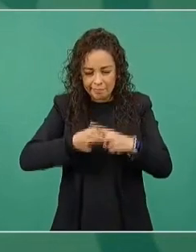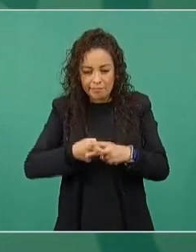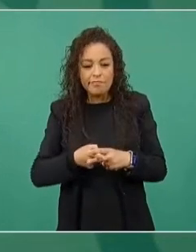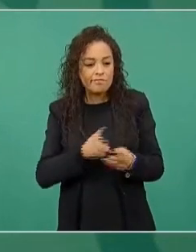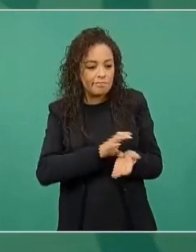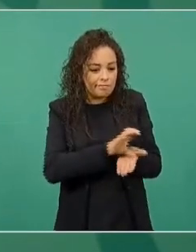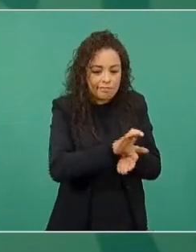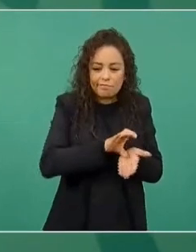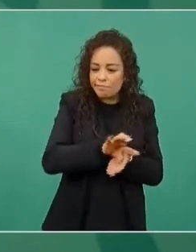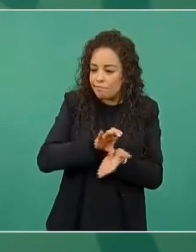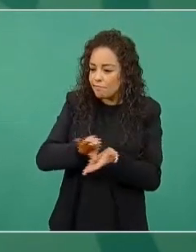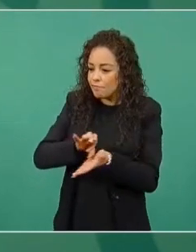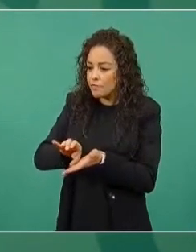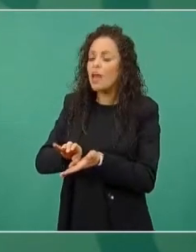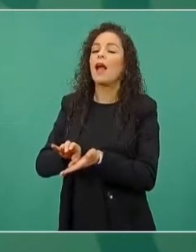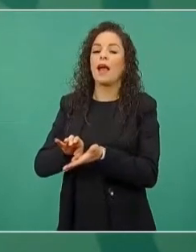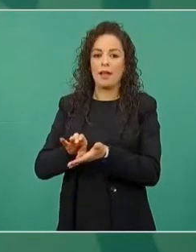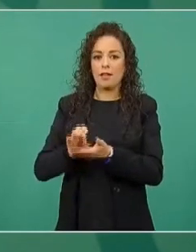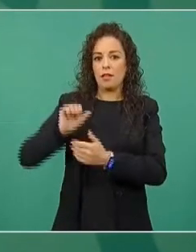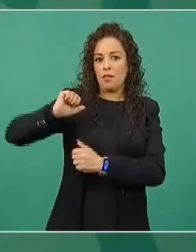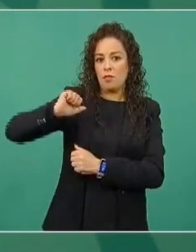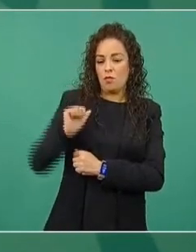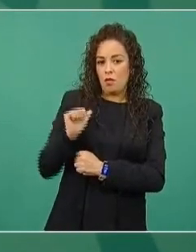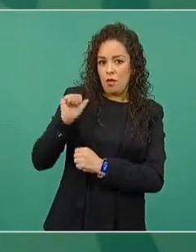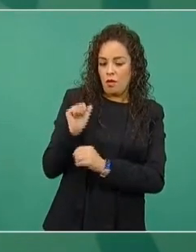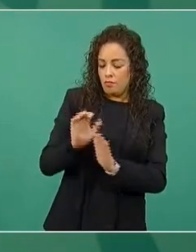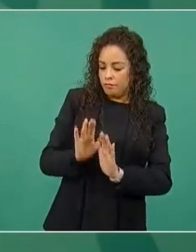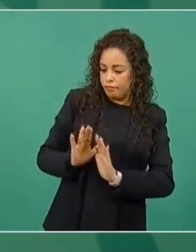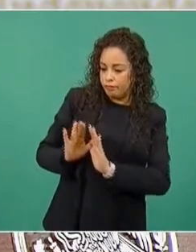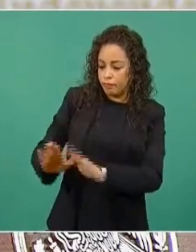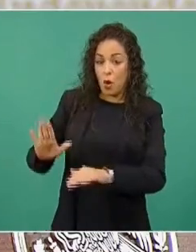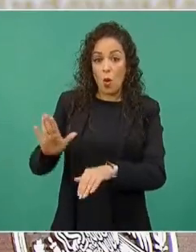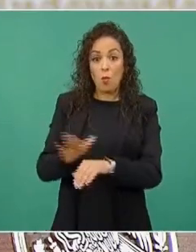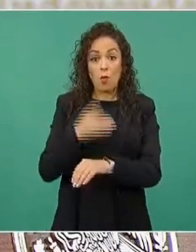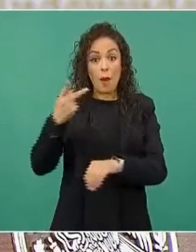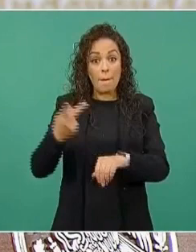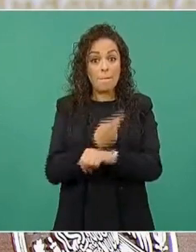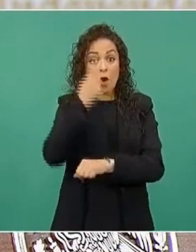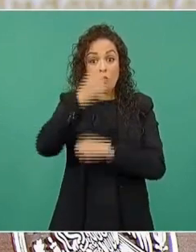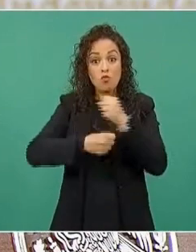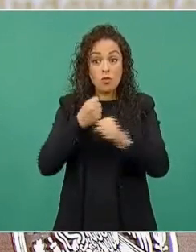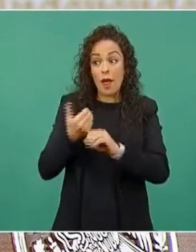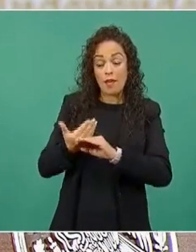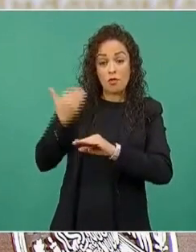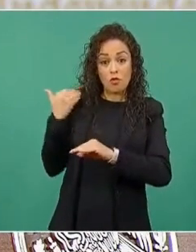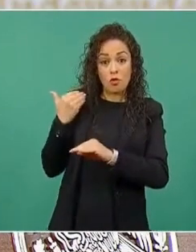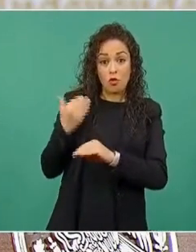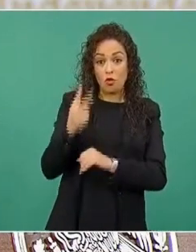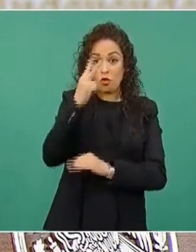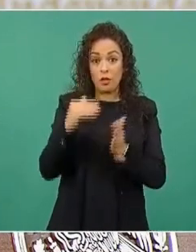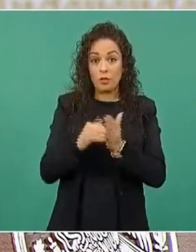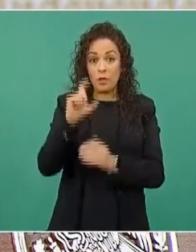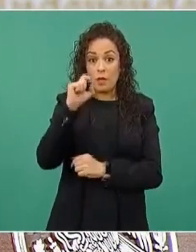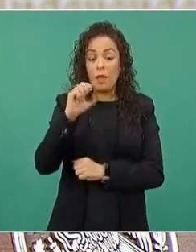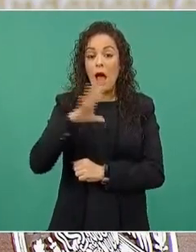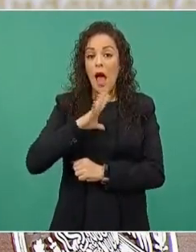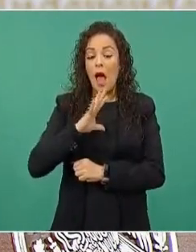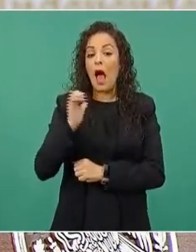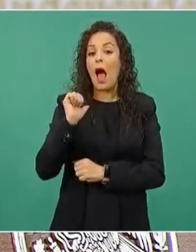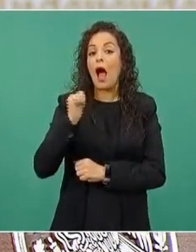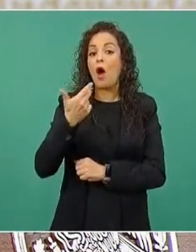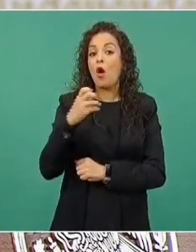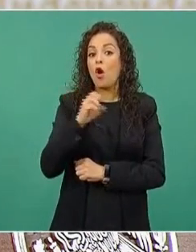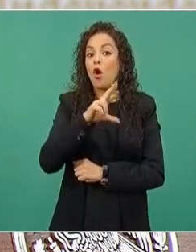porque hubo un ahorro el año pasado y se apartó